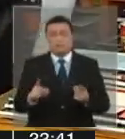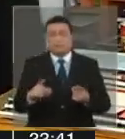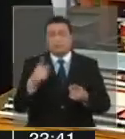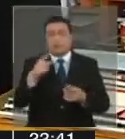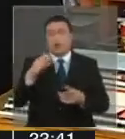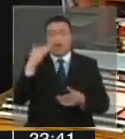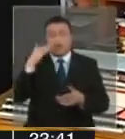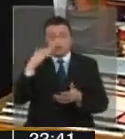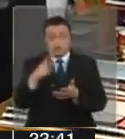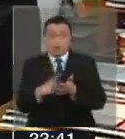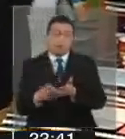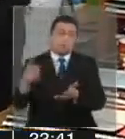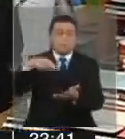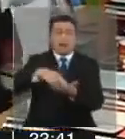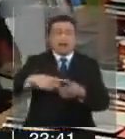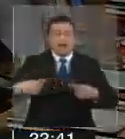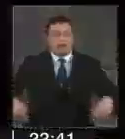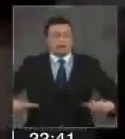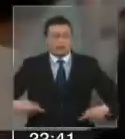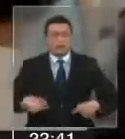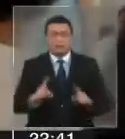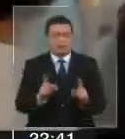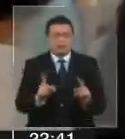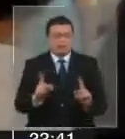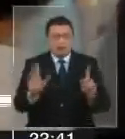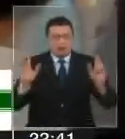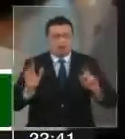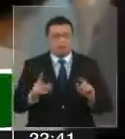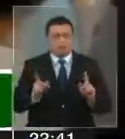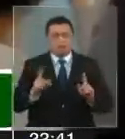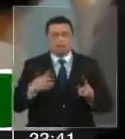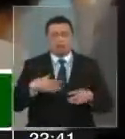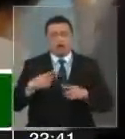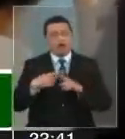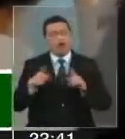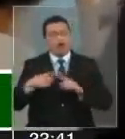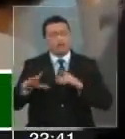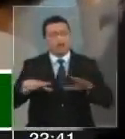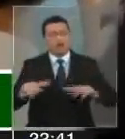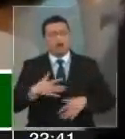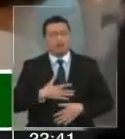que se para de su silla. No, nosotros estamos en otro lado. Es